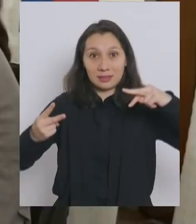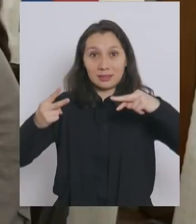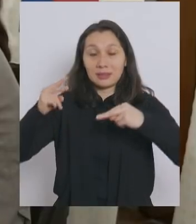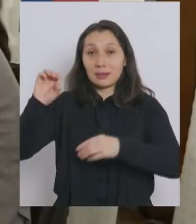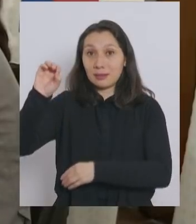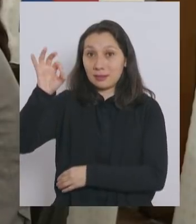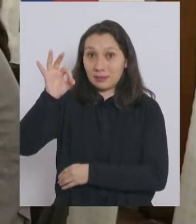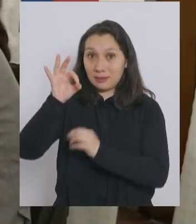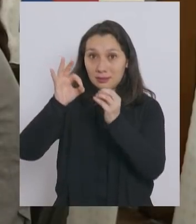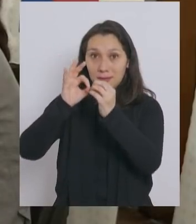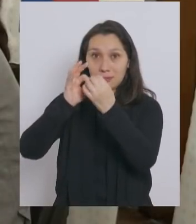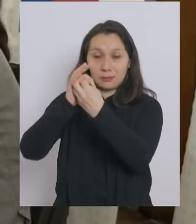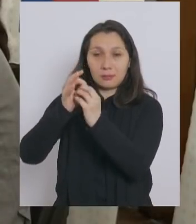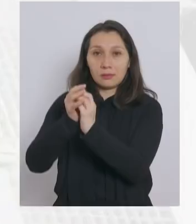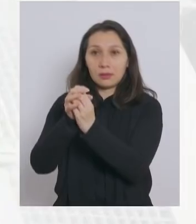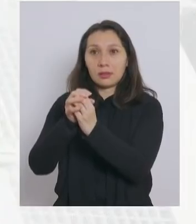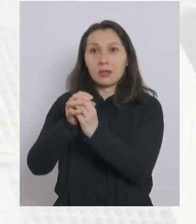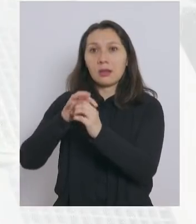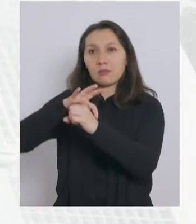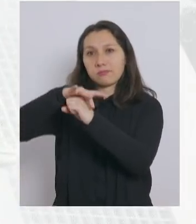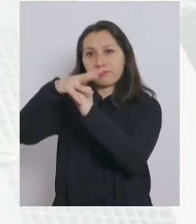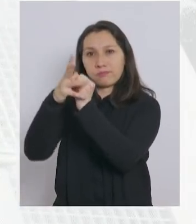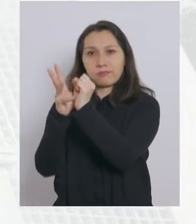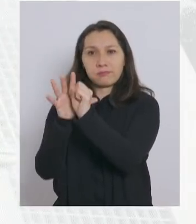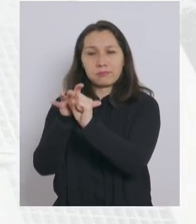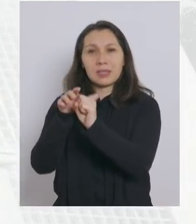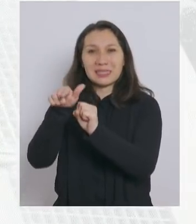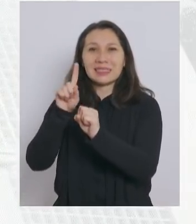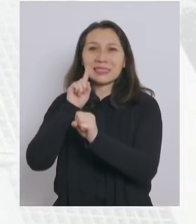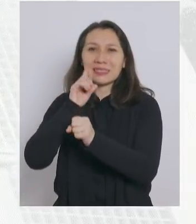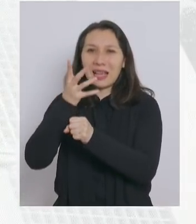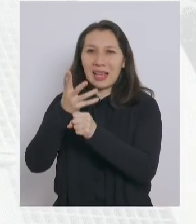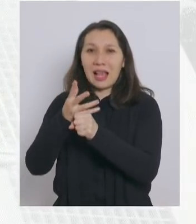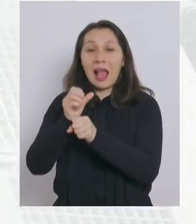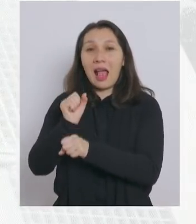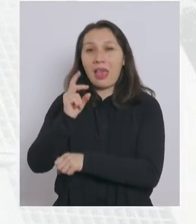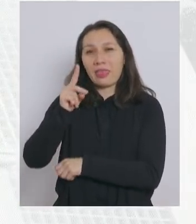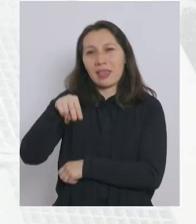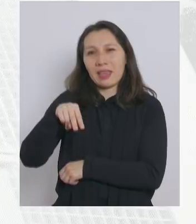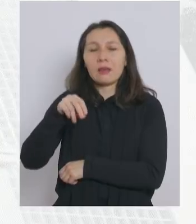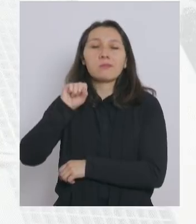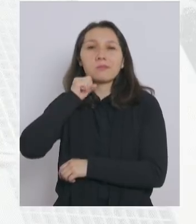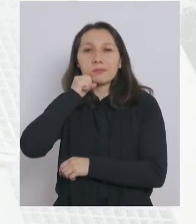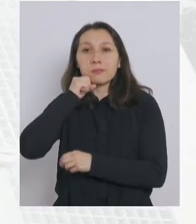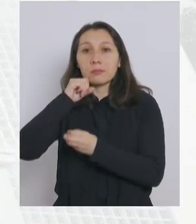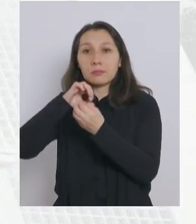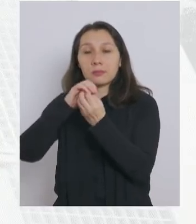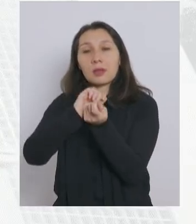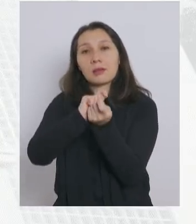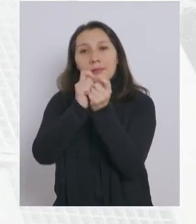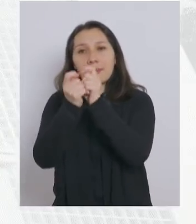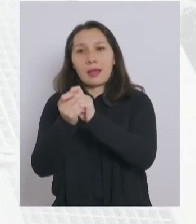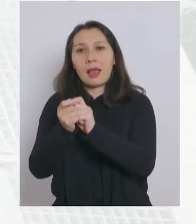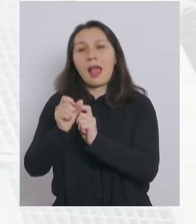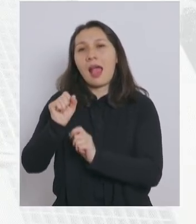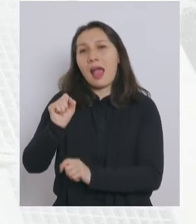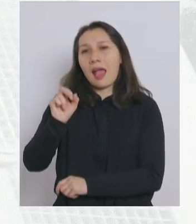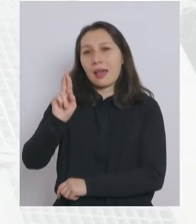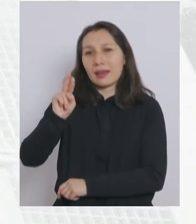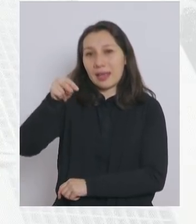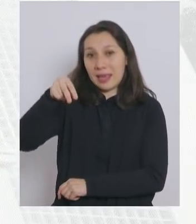viral, recuerden el dogma de la biología molecular, donde de ADN o DNA pasamos a ARN o